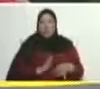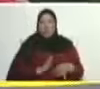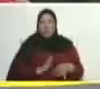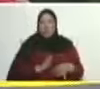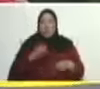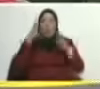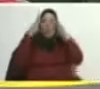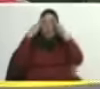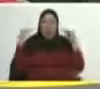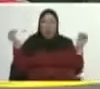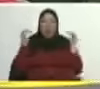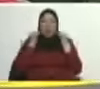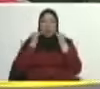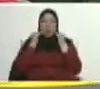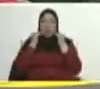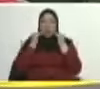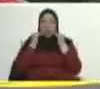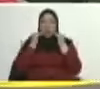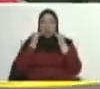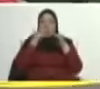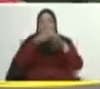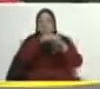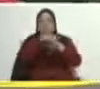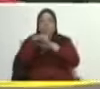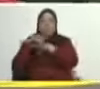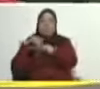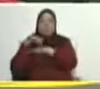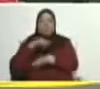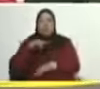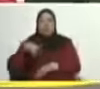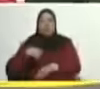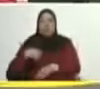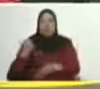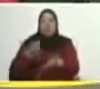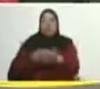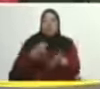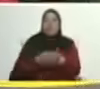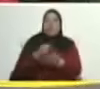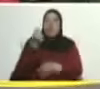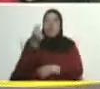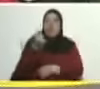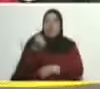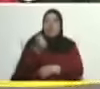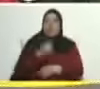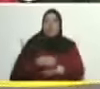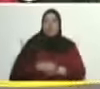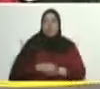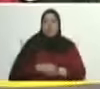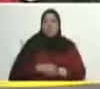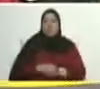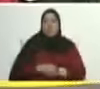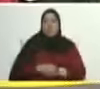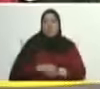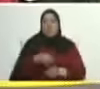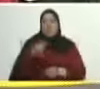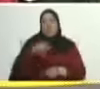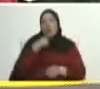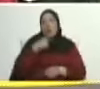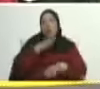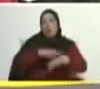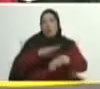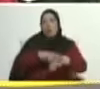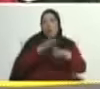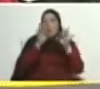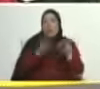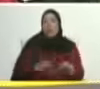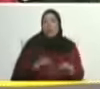under right-wing leadership. Nosotros los vencimos. We defeated them. Nosotros vencimos a esos países